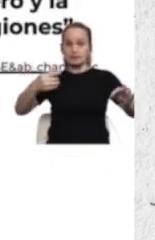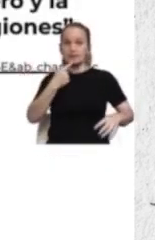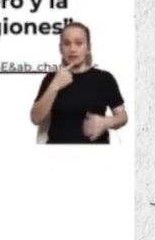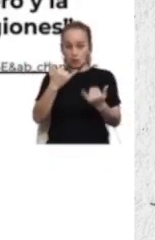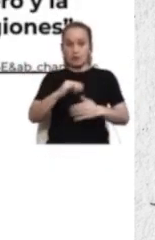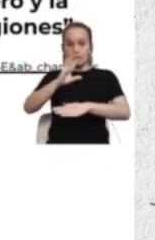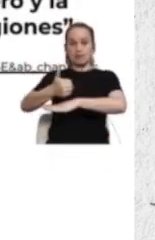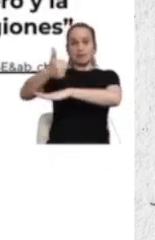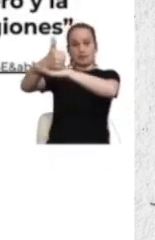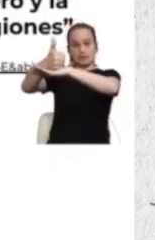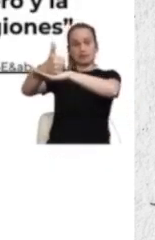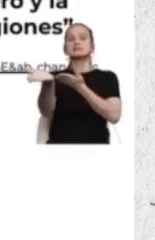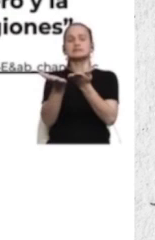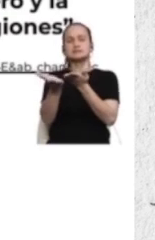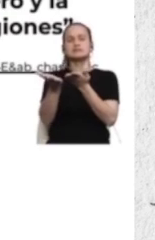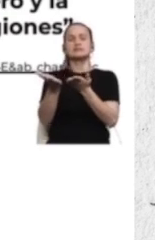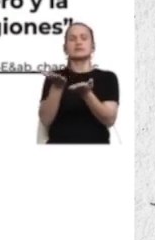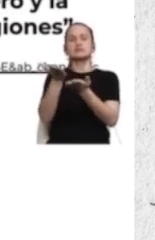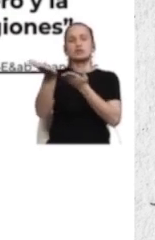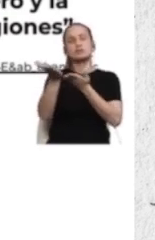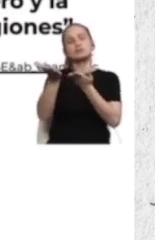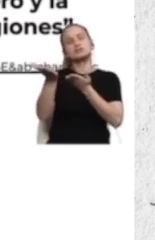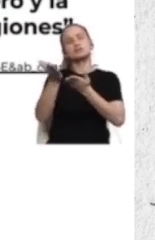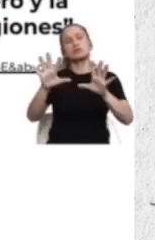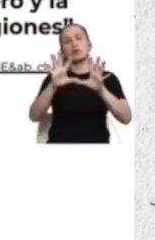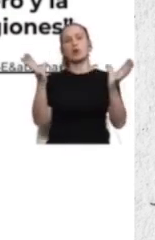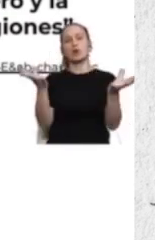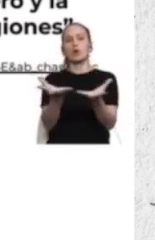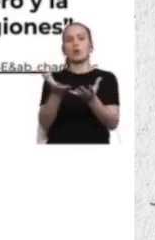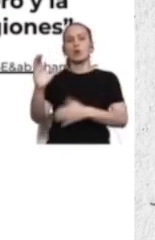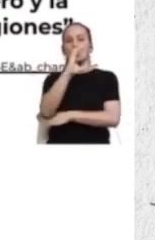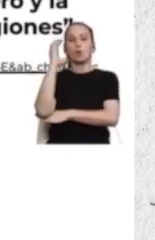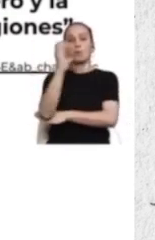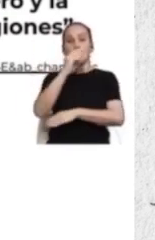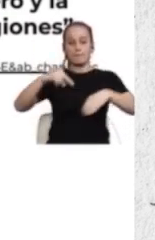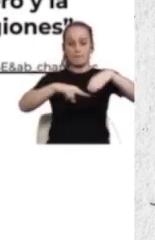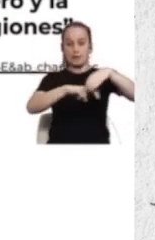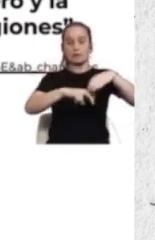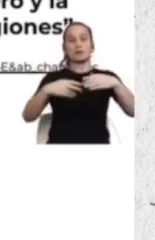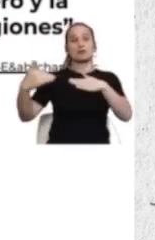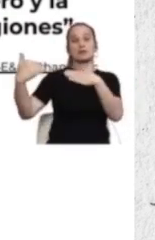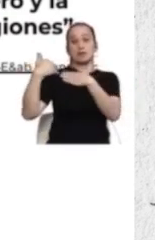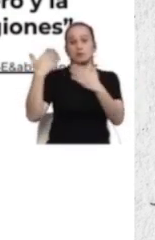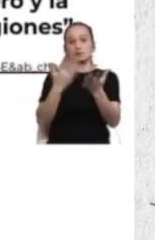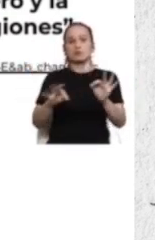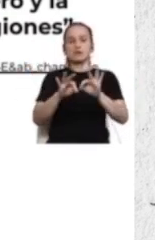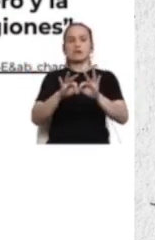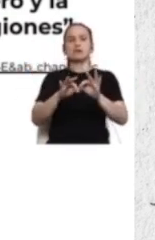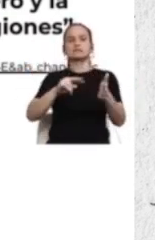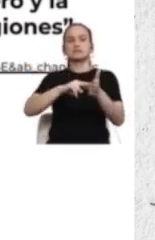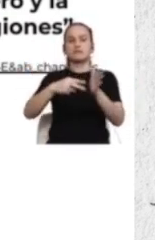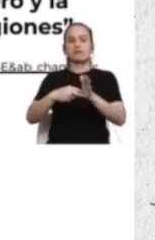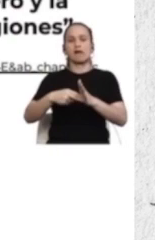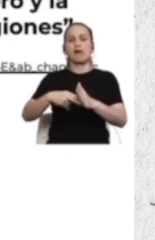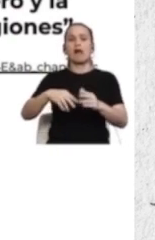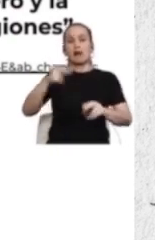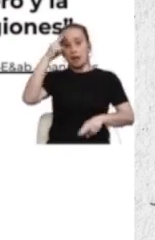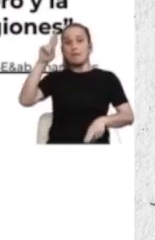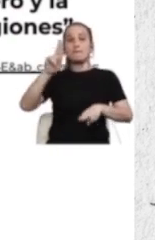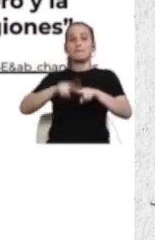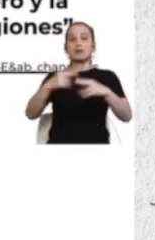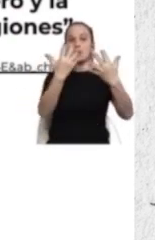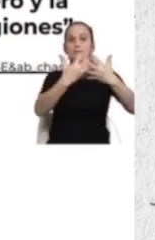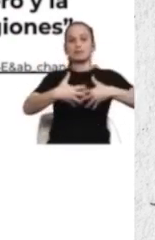hoy director del Servicio Geológico Colombiano. Dice, la minería responsable es un embeleco que se han inventado las empresas